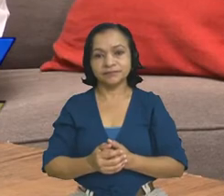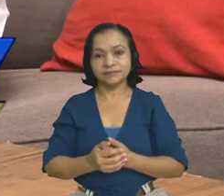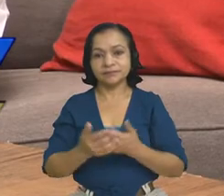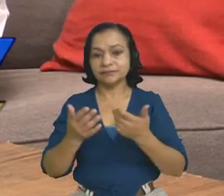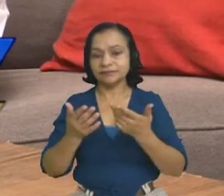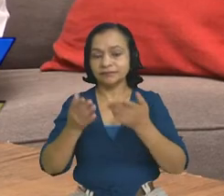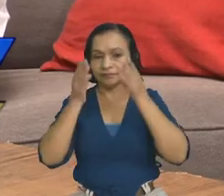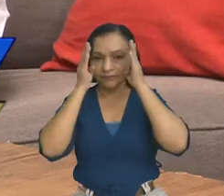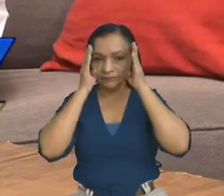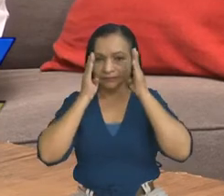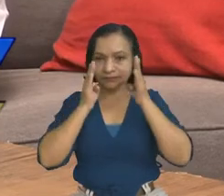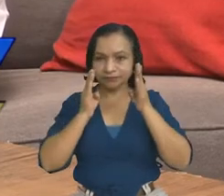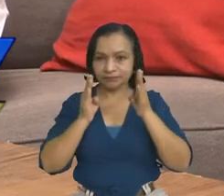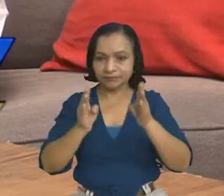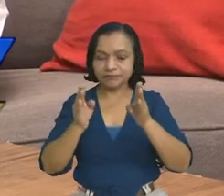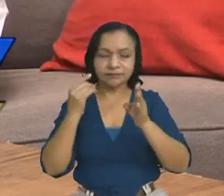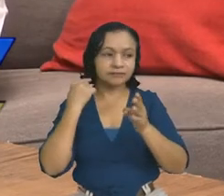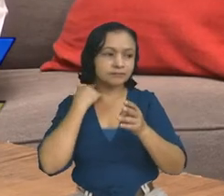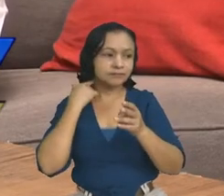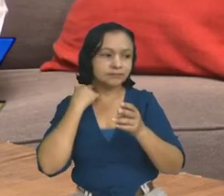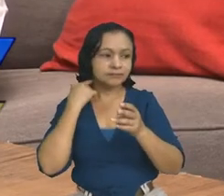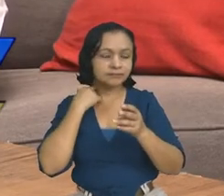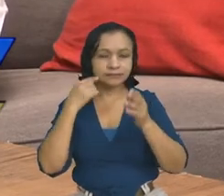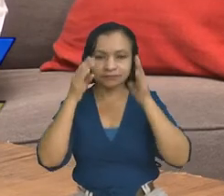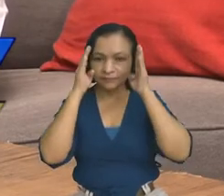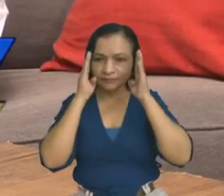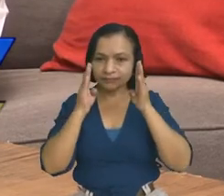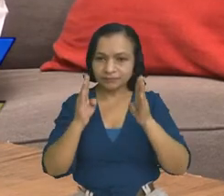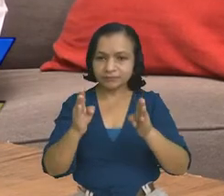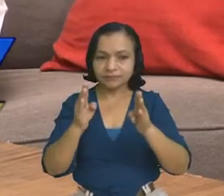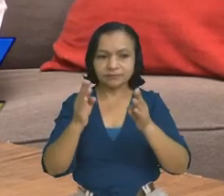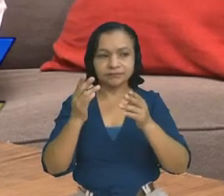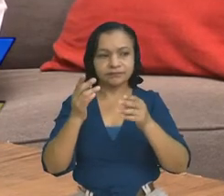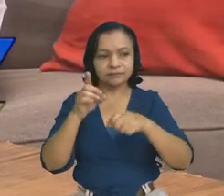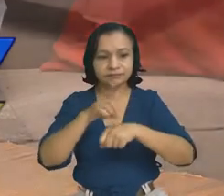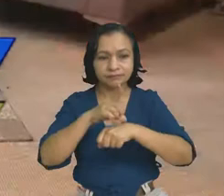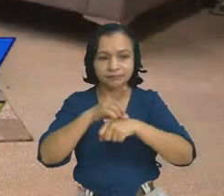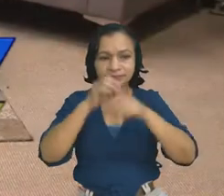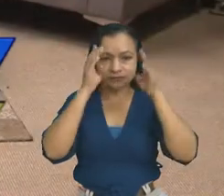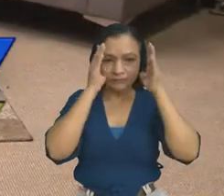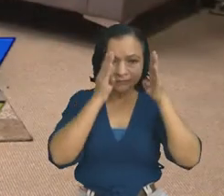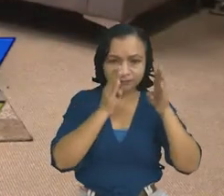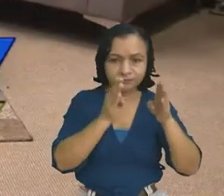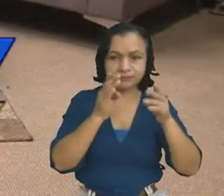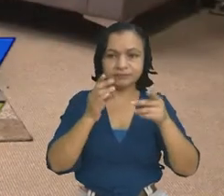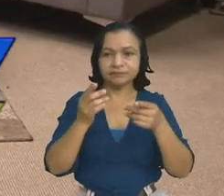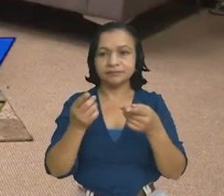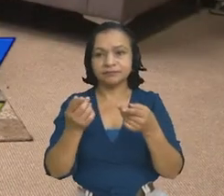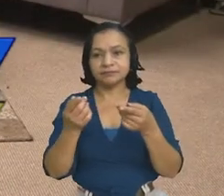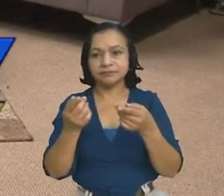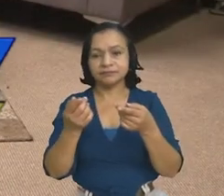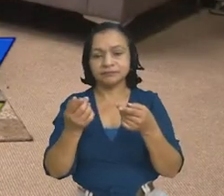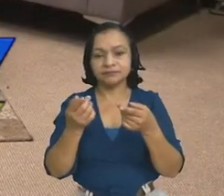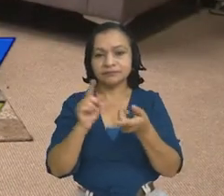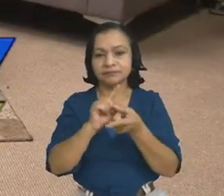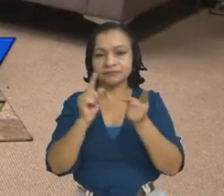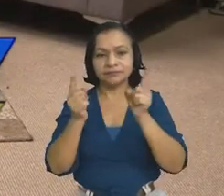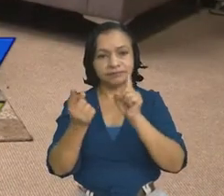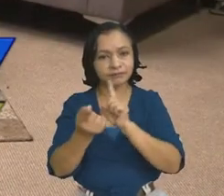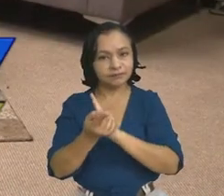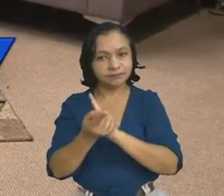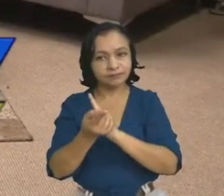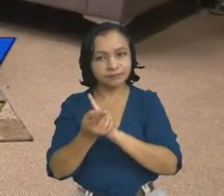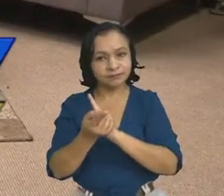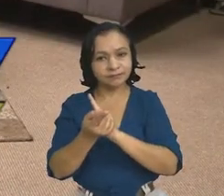las atenciones se van a asegurar siempre. Todos los procesos de consulta, de egresos para hacer ese proceso de reemplazo